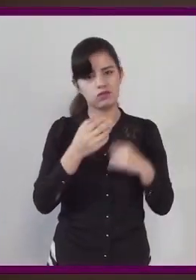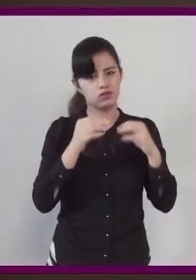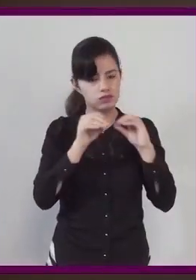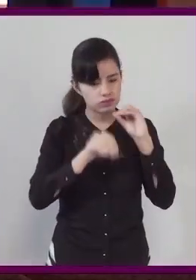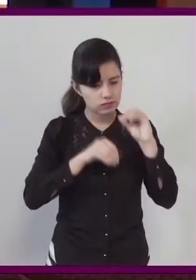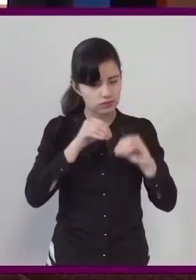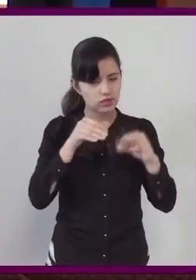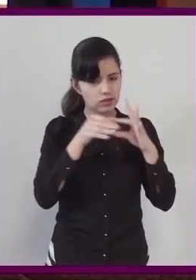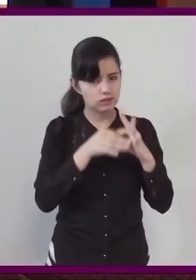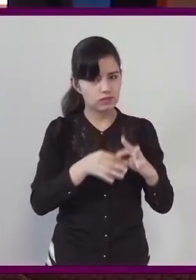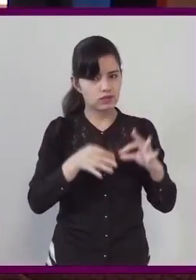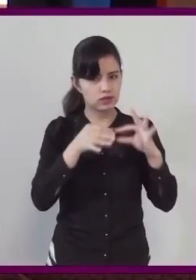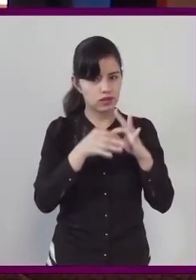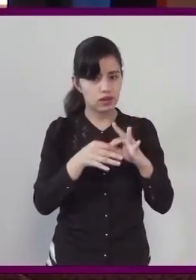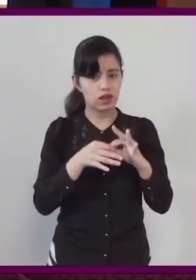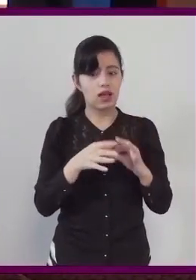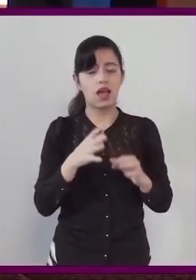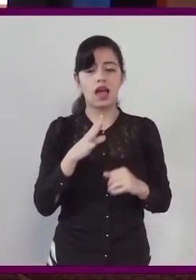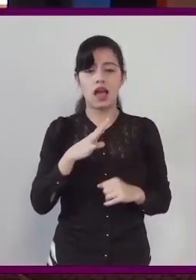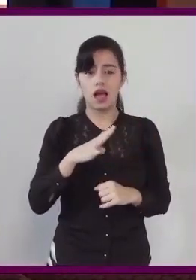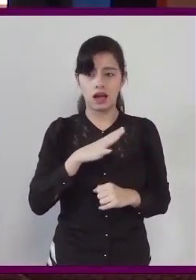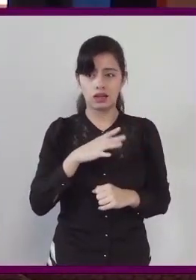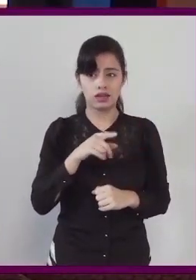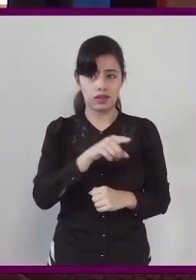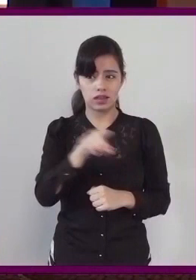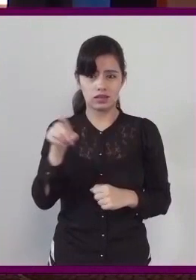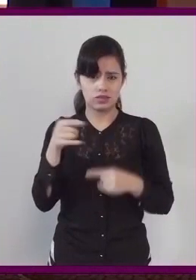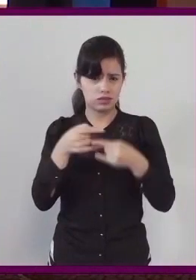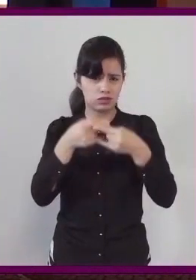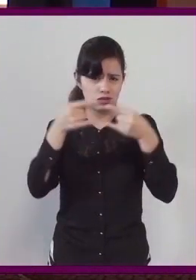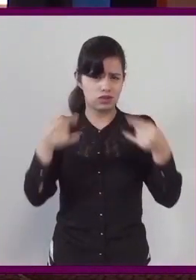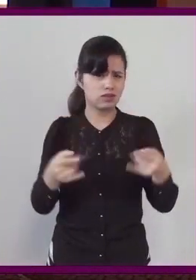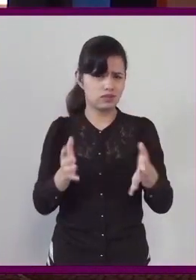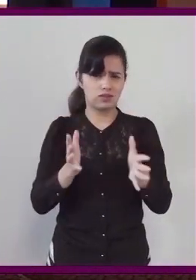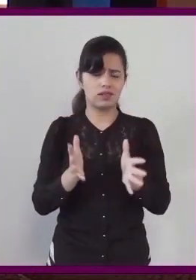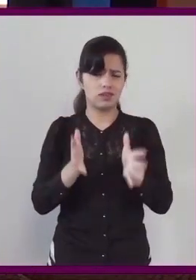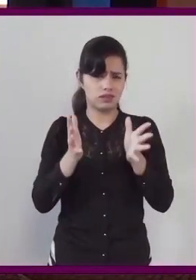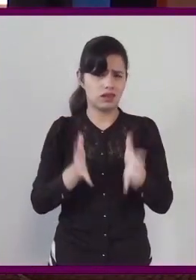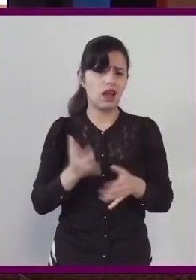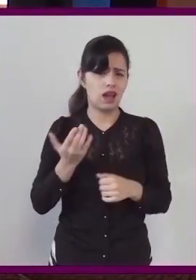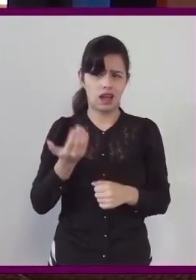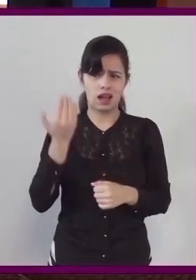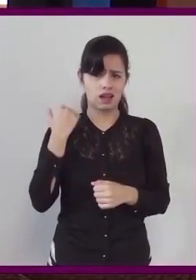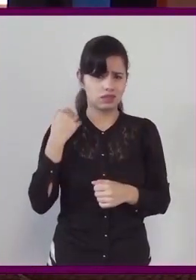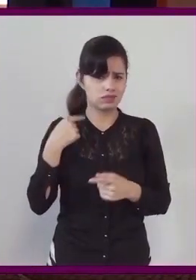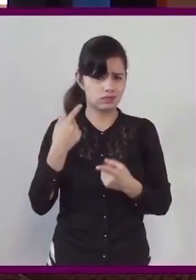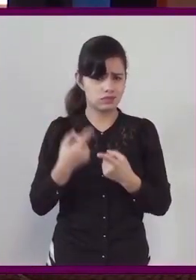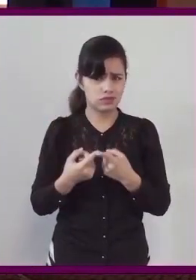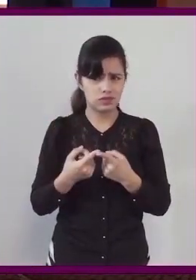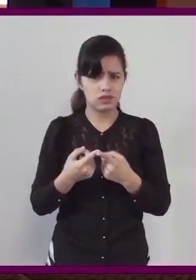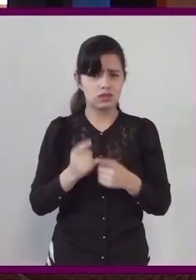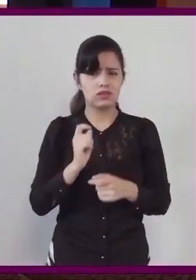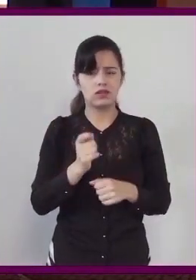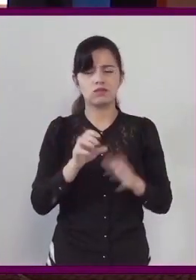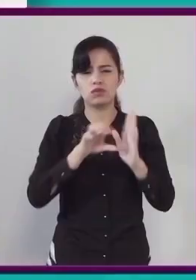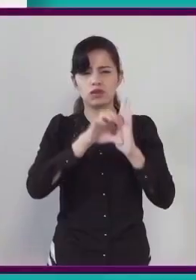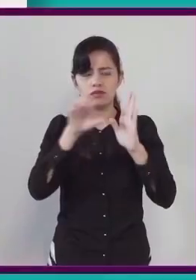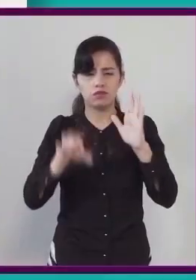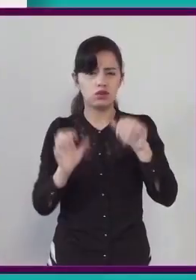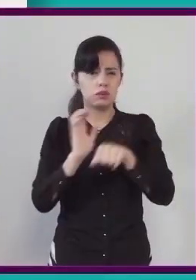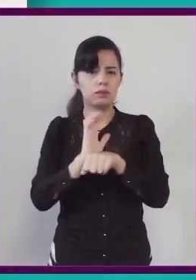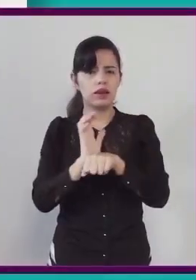en ese entramado hay historias que tienen mucho espacio de existir, que las vemos representadas en